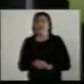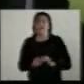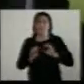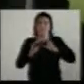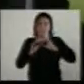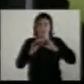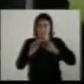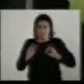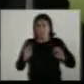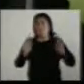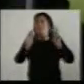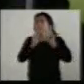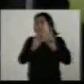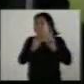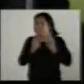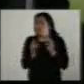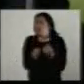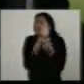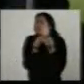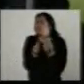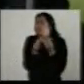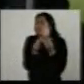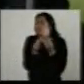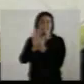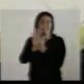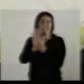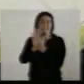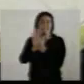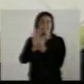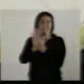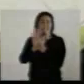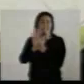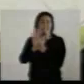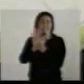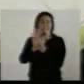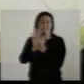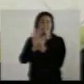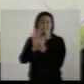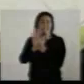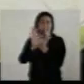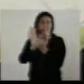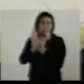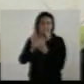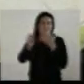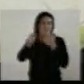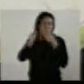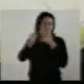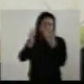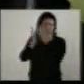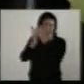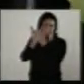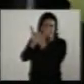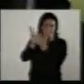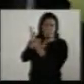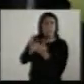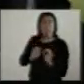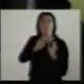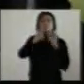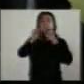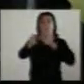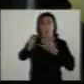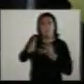a las Naciones Unidas sobre cómo va avanzando el de la convención. La ley tiene una serie de medidas, pero